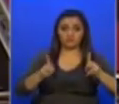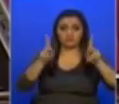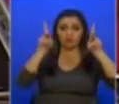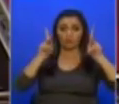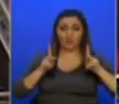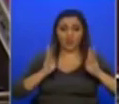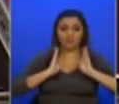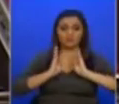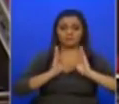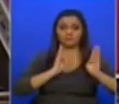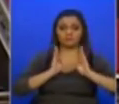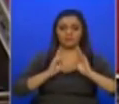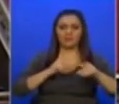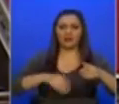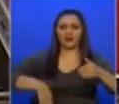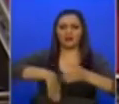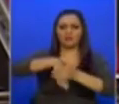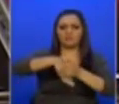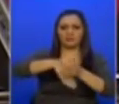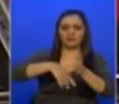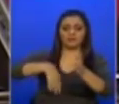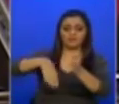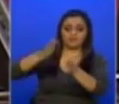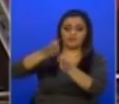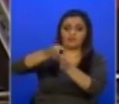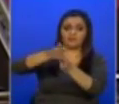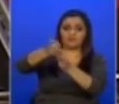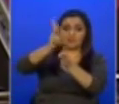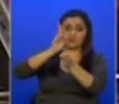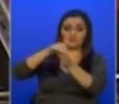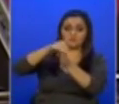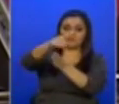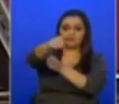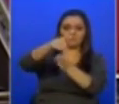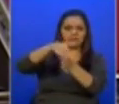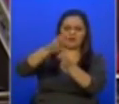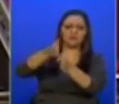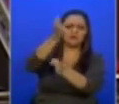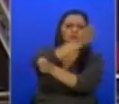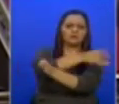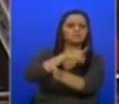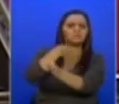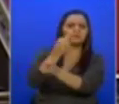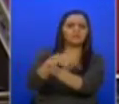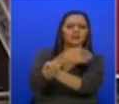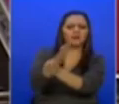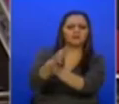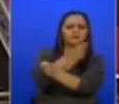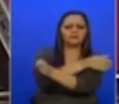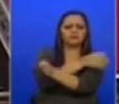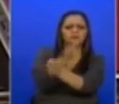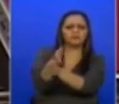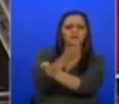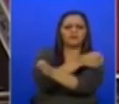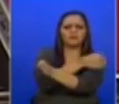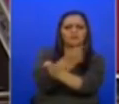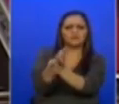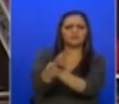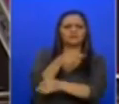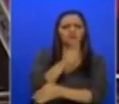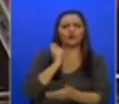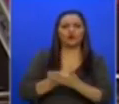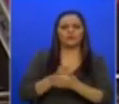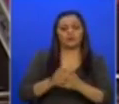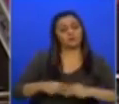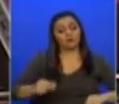Bajoyo, era el límite de la ciudad. Estas casas están más allá del bypass en el pantano. ¿Cuál es el argumento? La cooperativa de las Mercedes. Esta gente